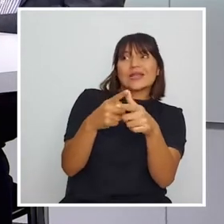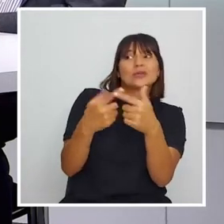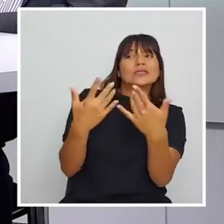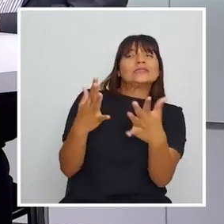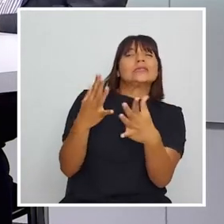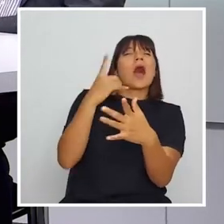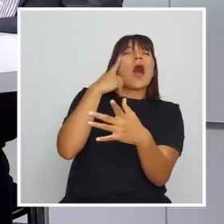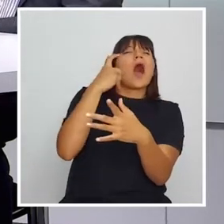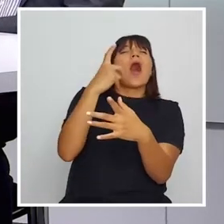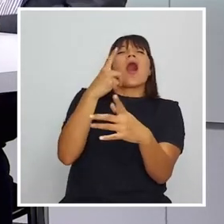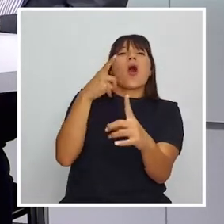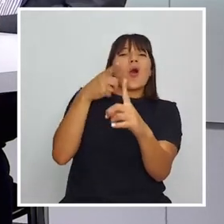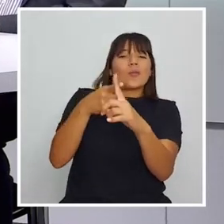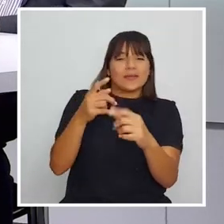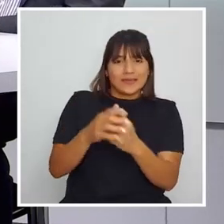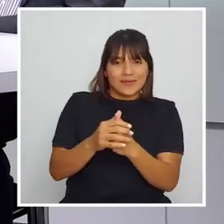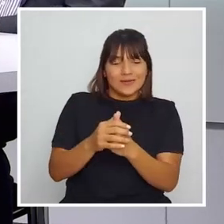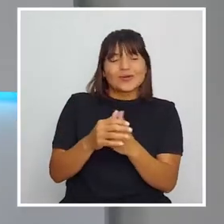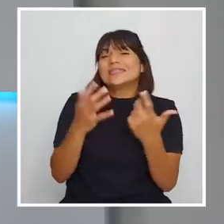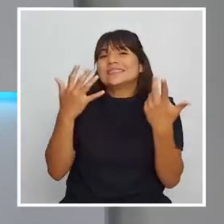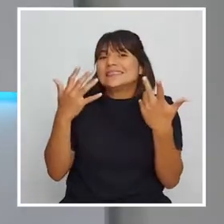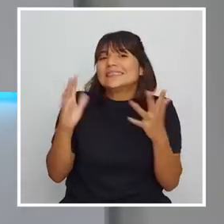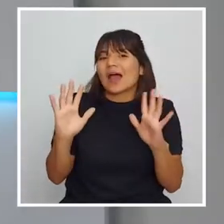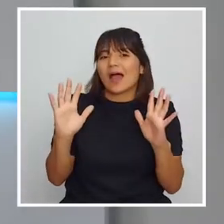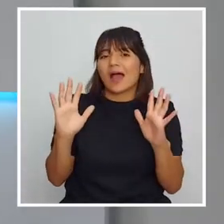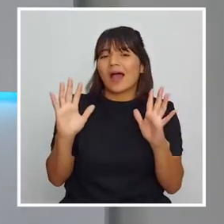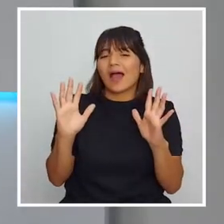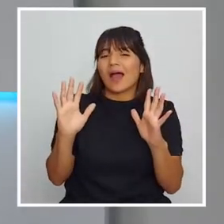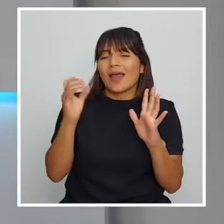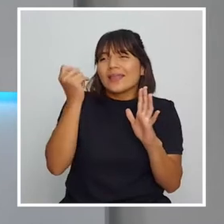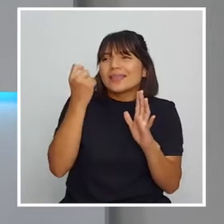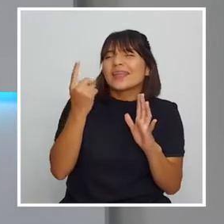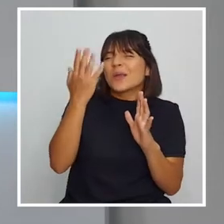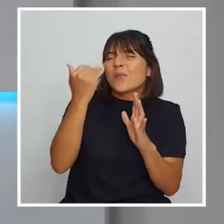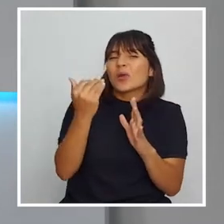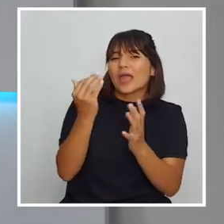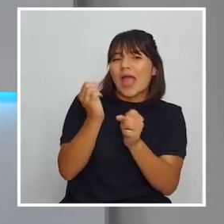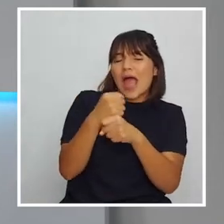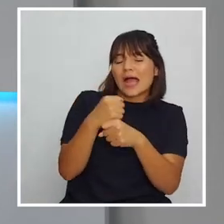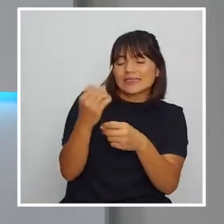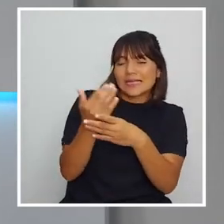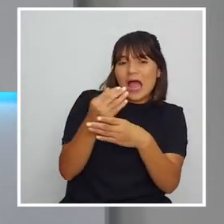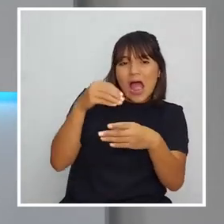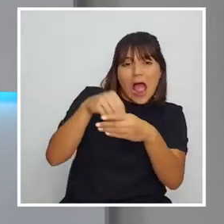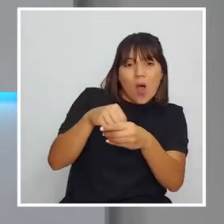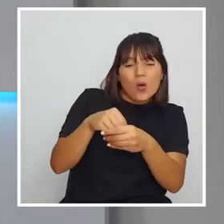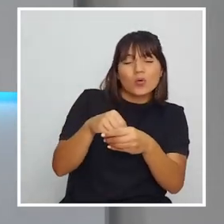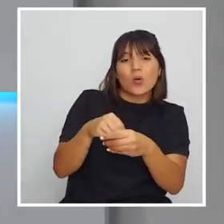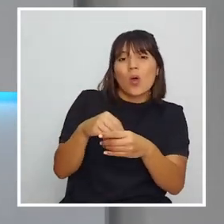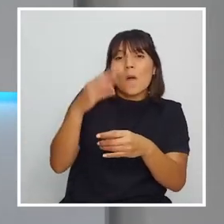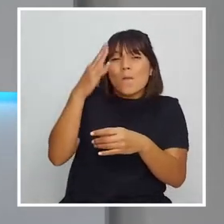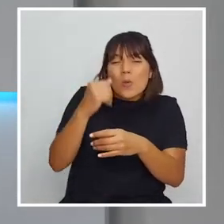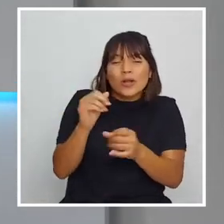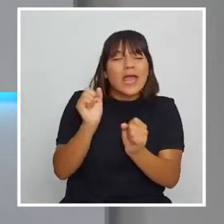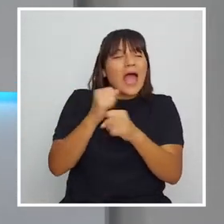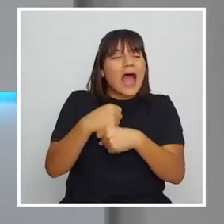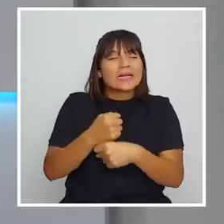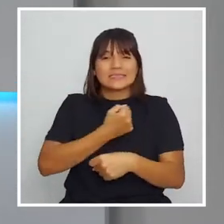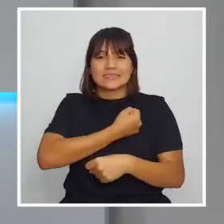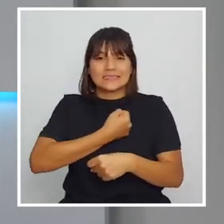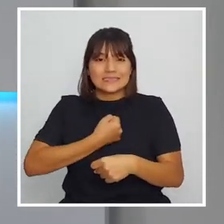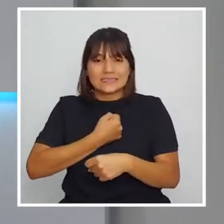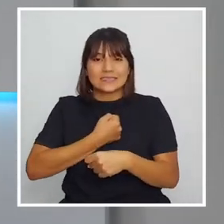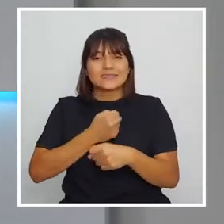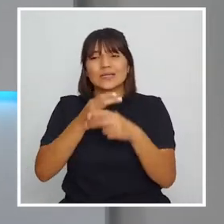ve por qué está haciendo ese ahorro, en algunos casos, por qué se está haciendo hasta incluso ese sacrificio, es